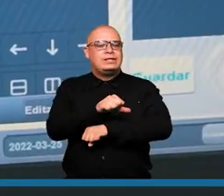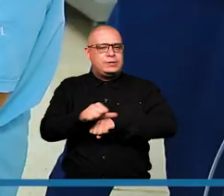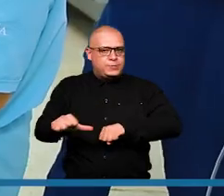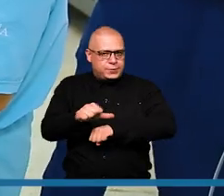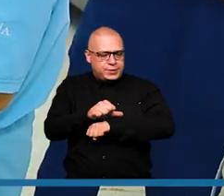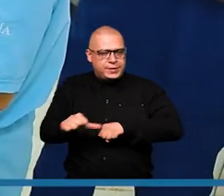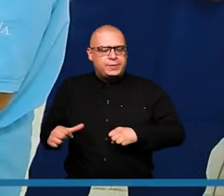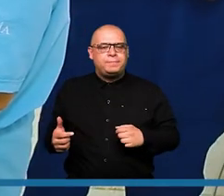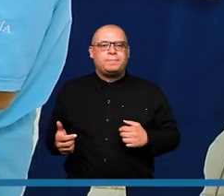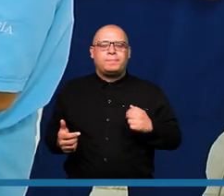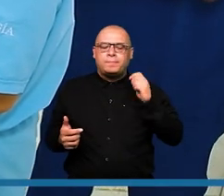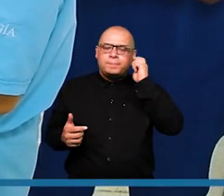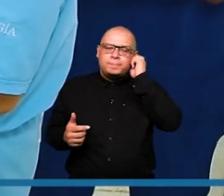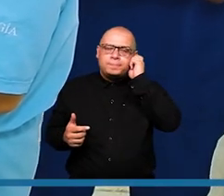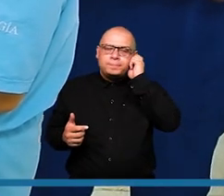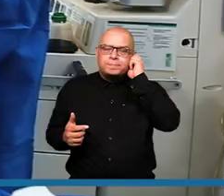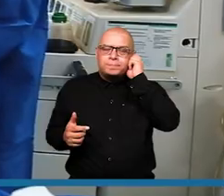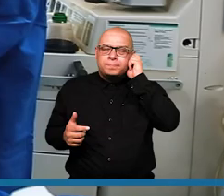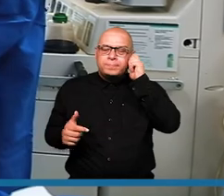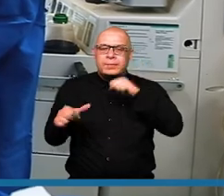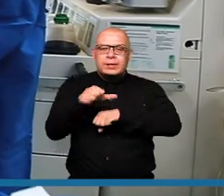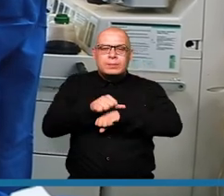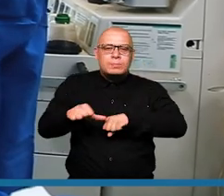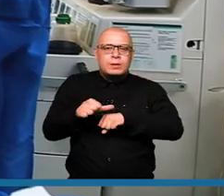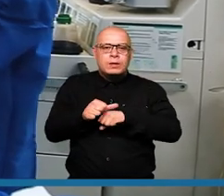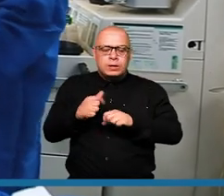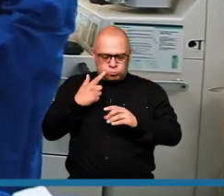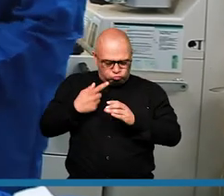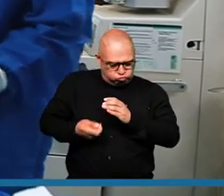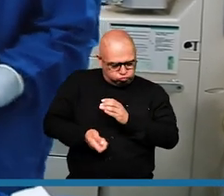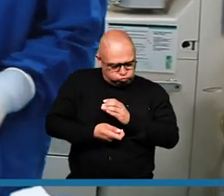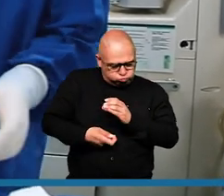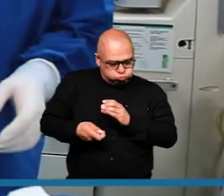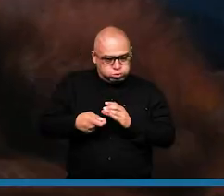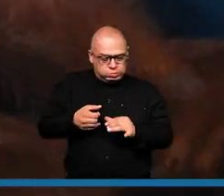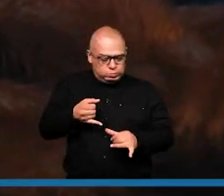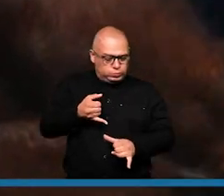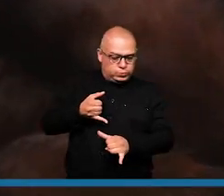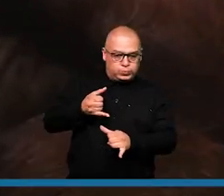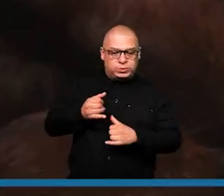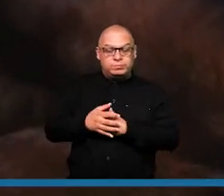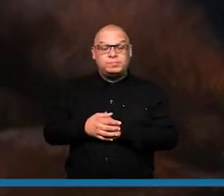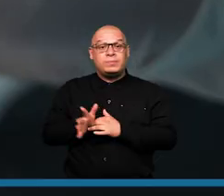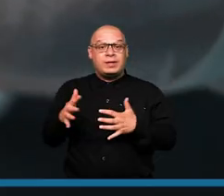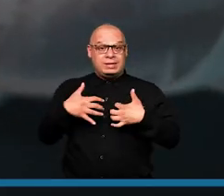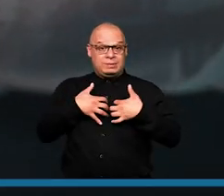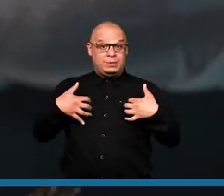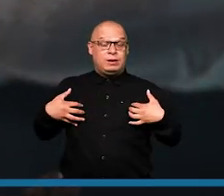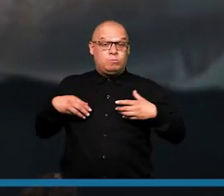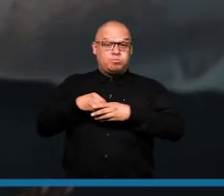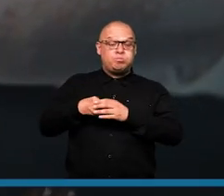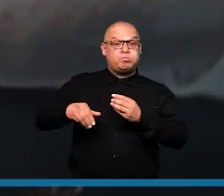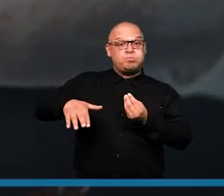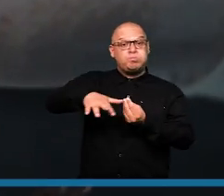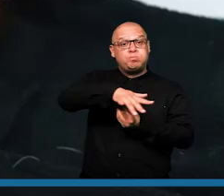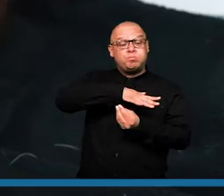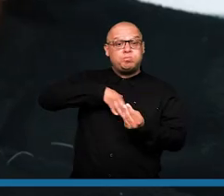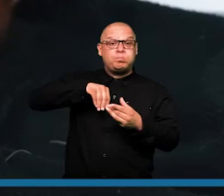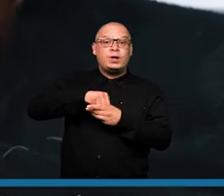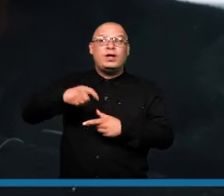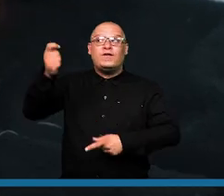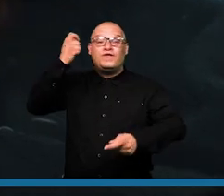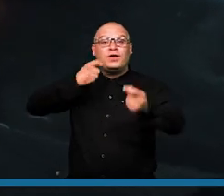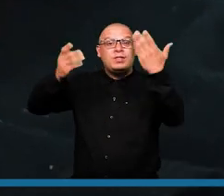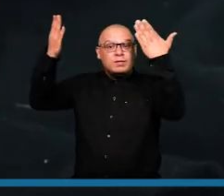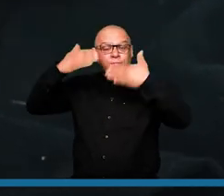ya diagnósticos especializados a través de pruebas moleculares, por ejemplo. Donde muchos animales que ingresan al área metropolitana por tráfico o por